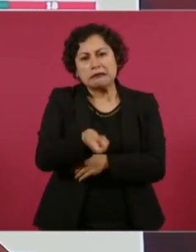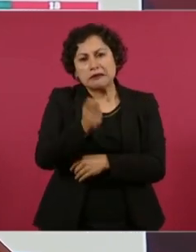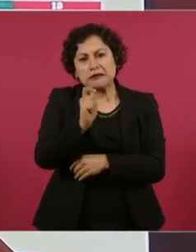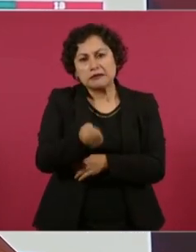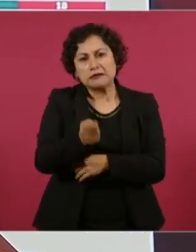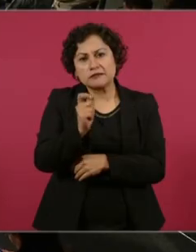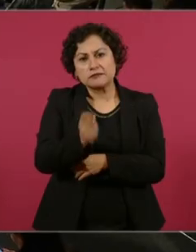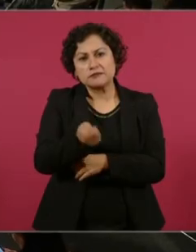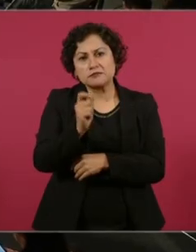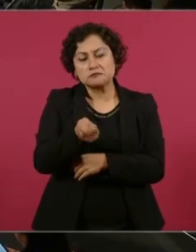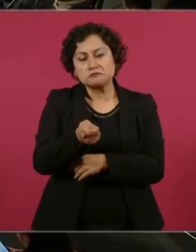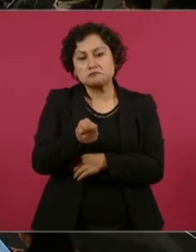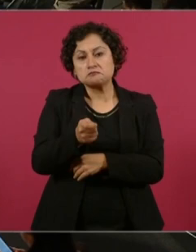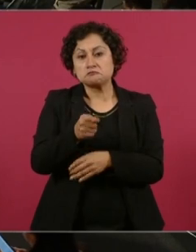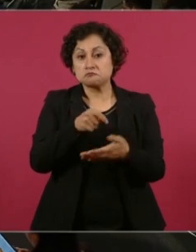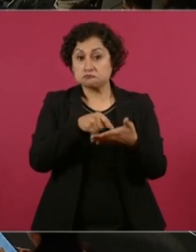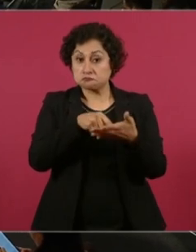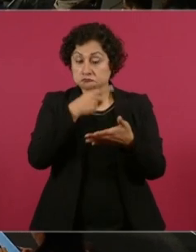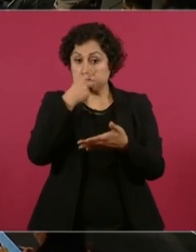una precandidata